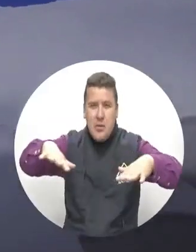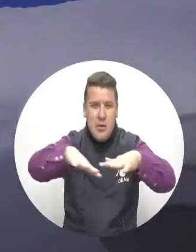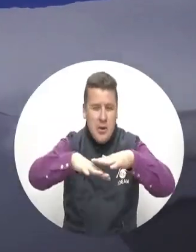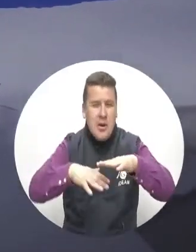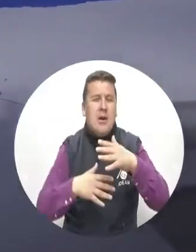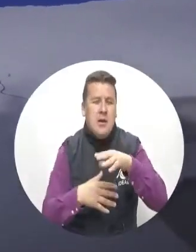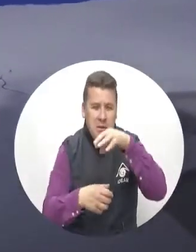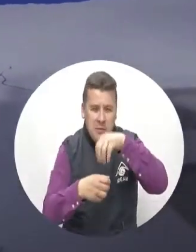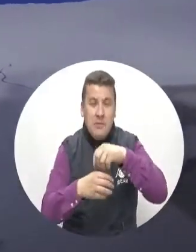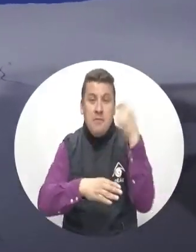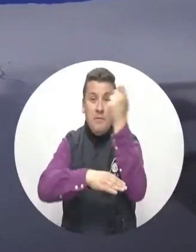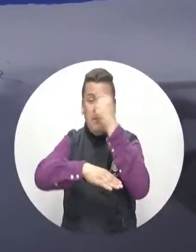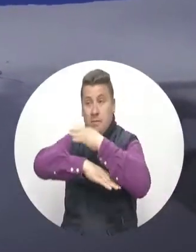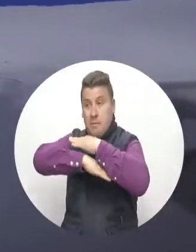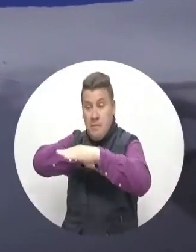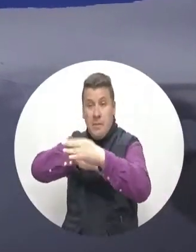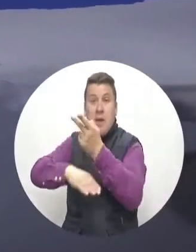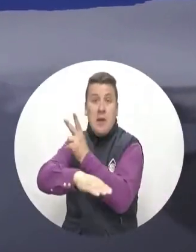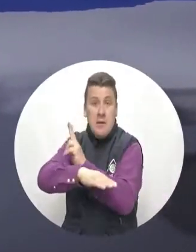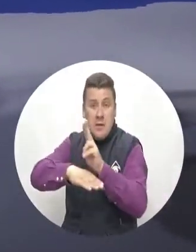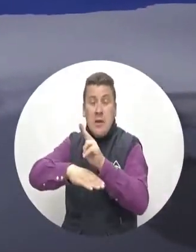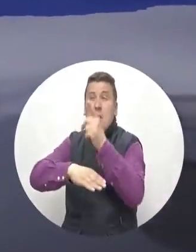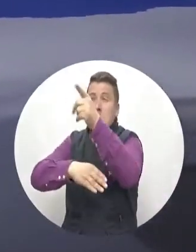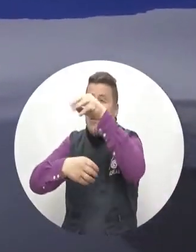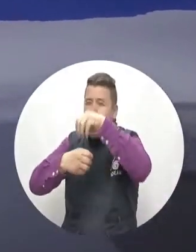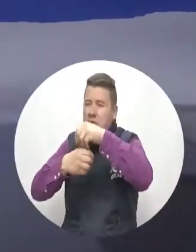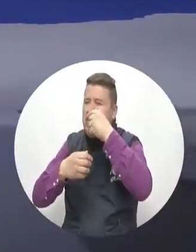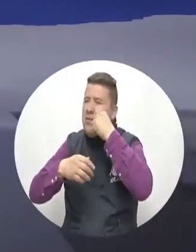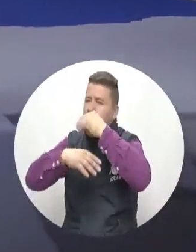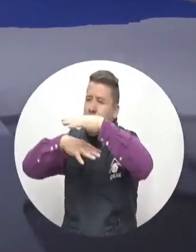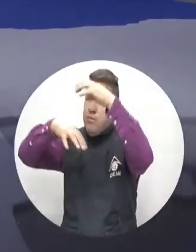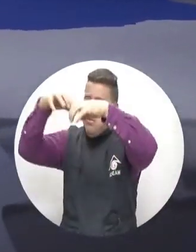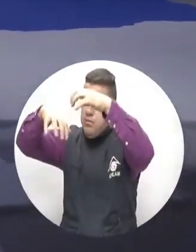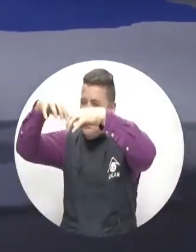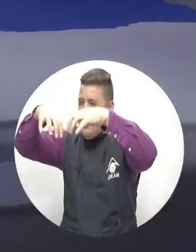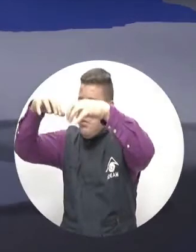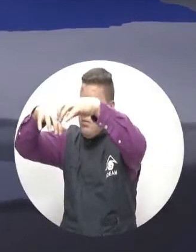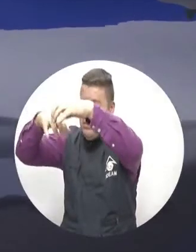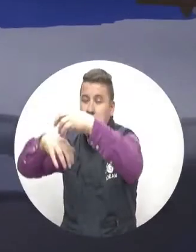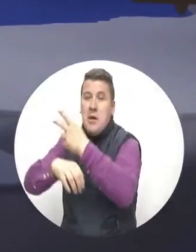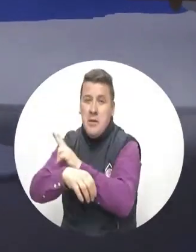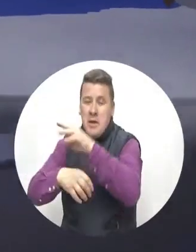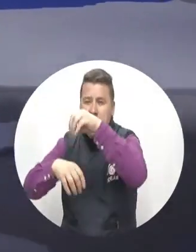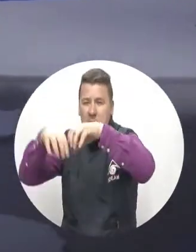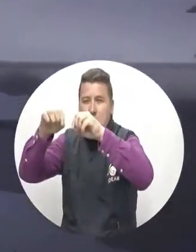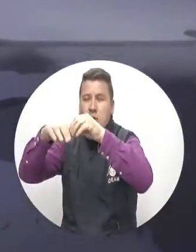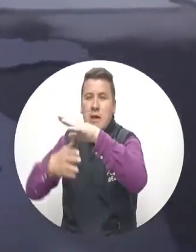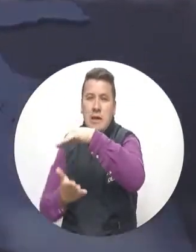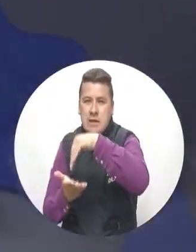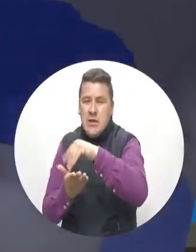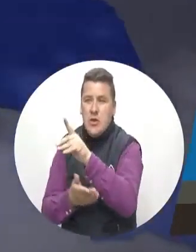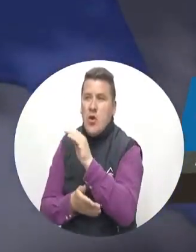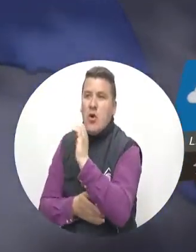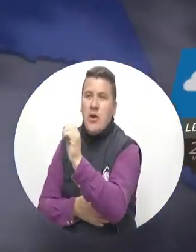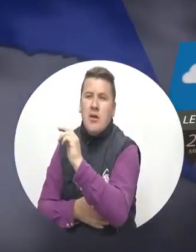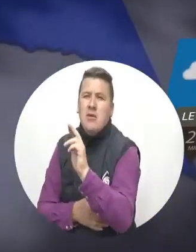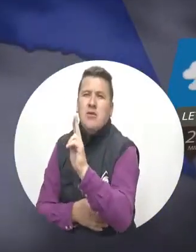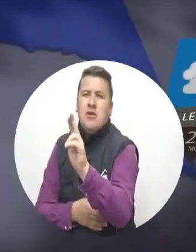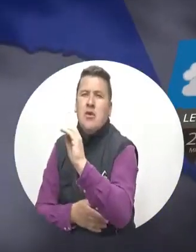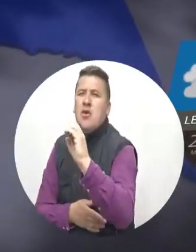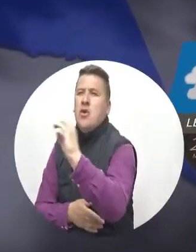con lluvias sobre el occidente y sur del Meta y occidente de Casanare. En el resto del área habrá tiempo seco con cielo parcialmente